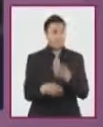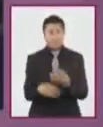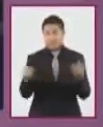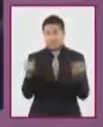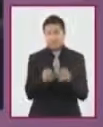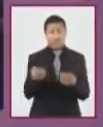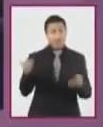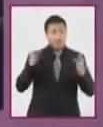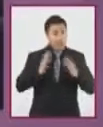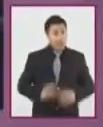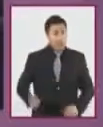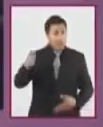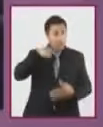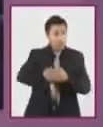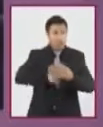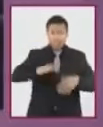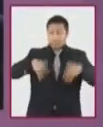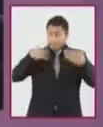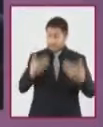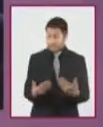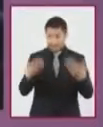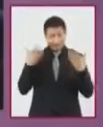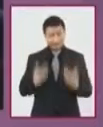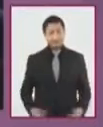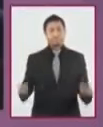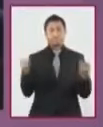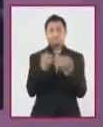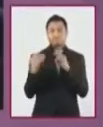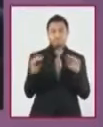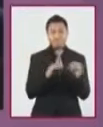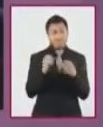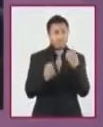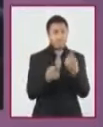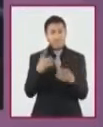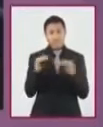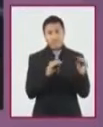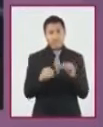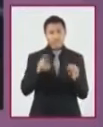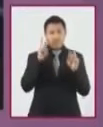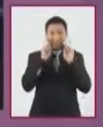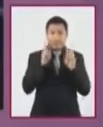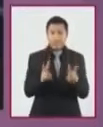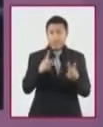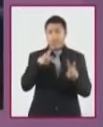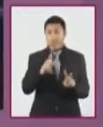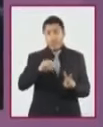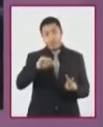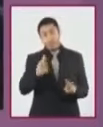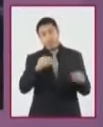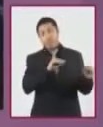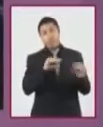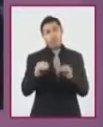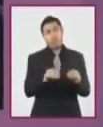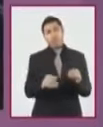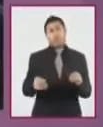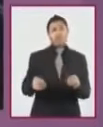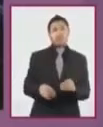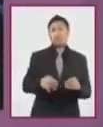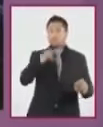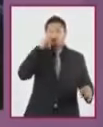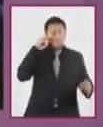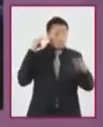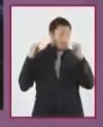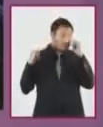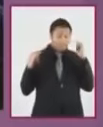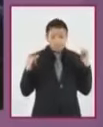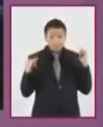fuera y por dentro, también se mueve. Algunos movimientos los podemos observar, pero existen otros que suceden sin que nos demos